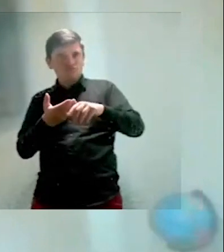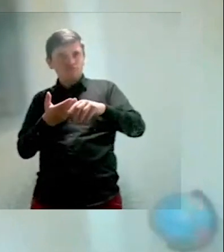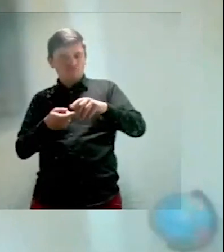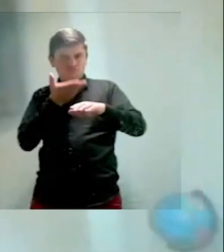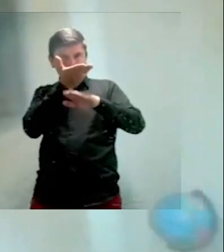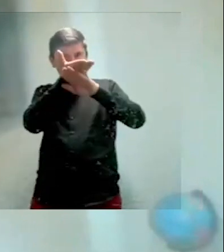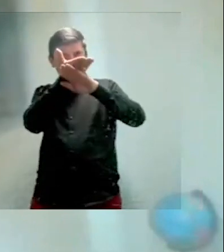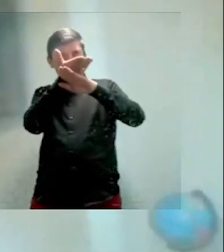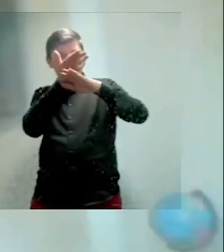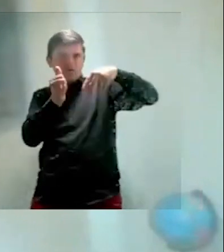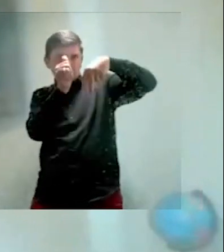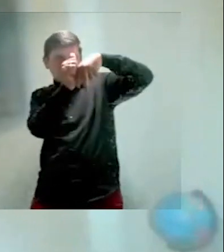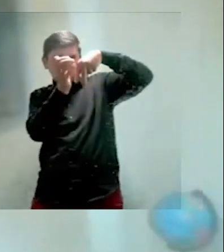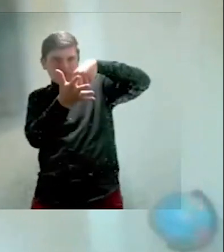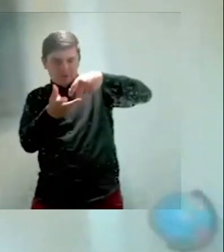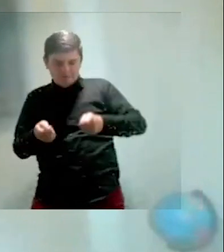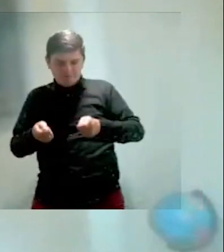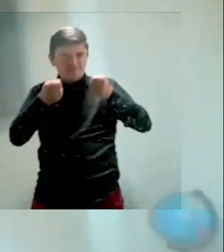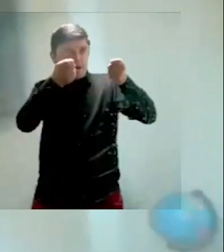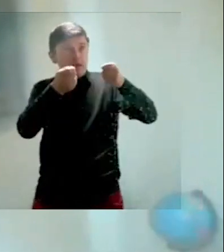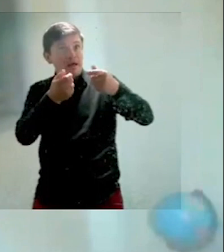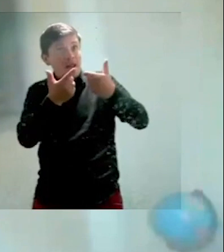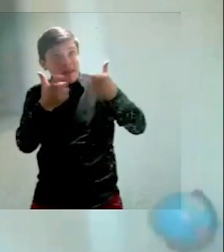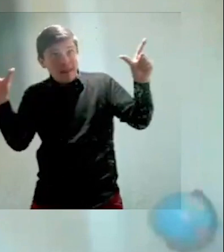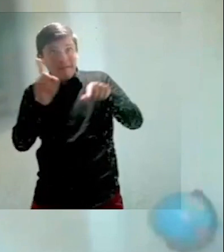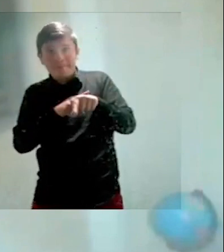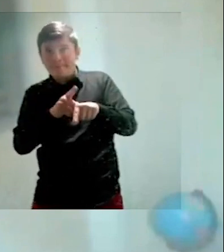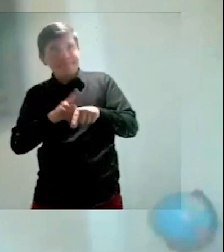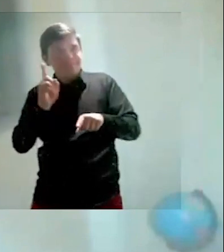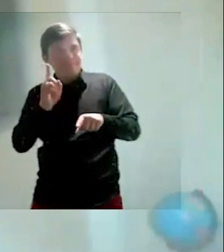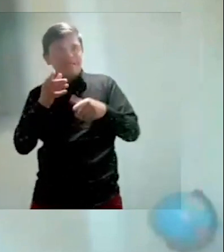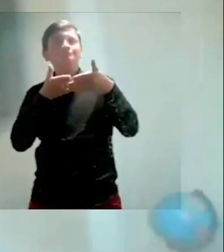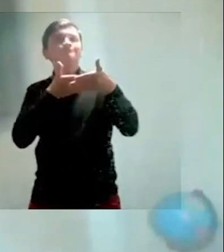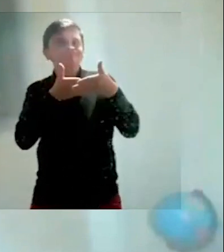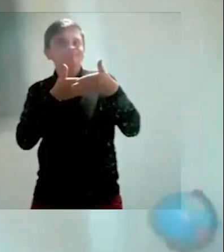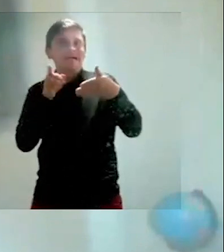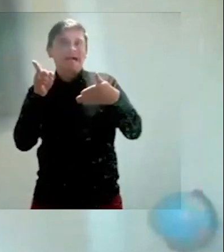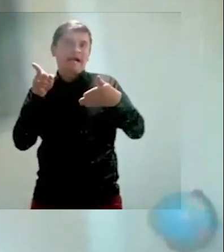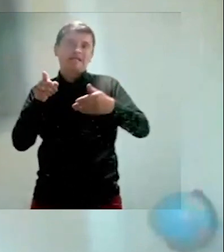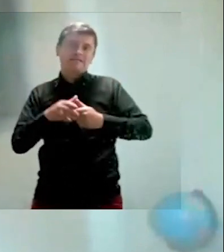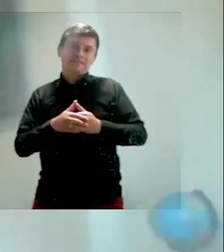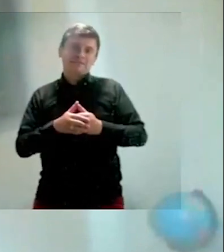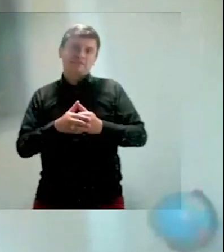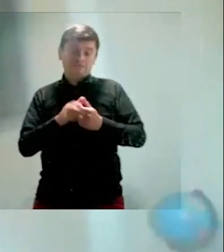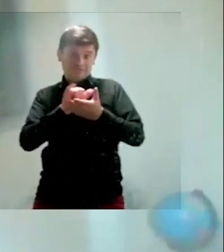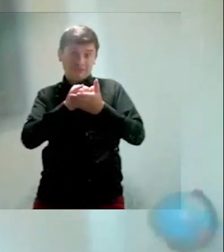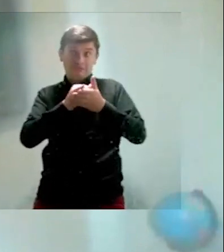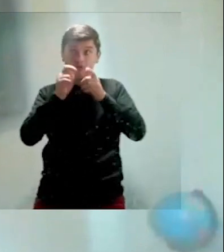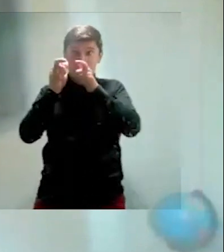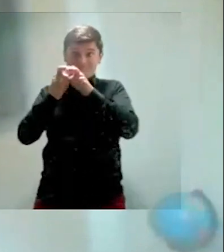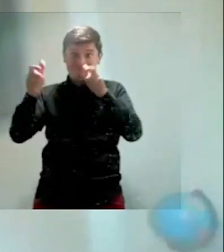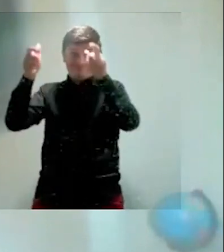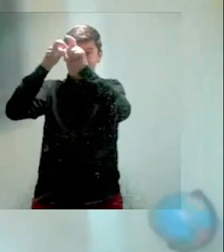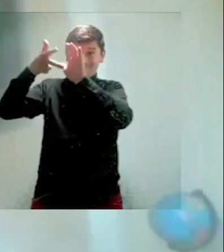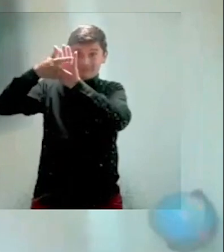importante porque la evaluación de la razonabilidad y de la proporcionalidad de los términos para presentar la tutela,